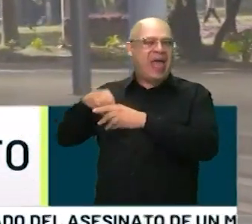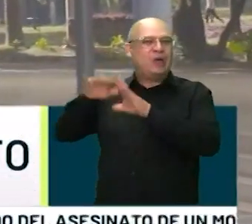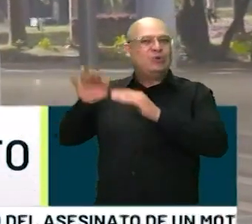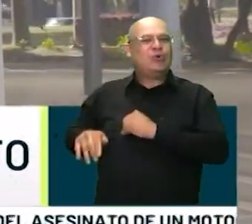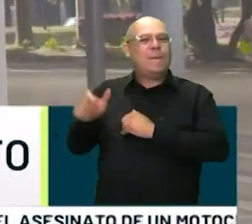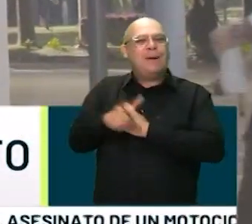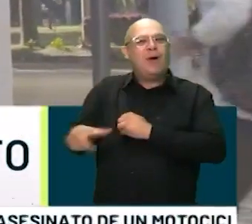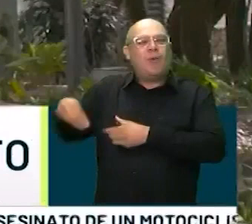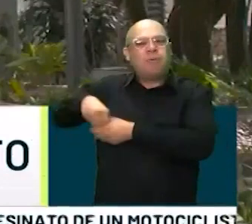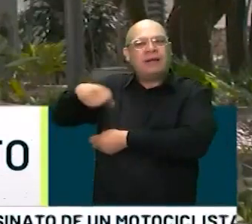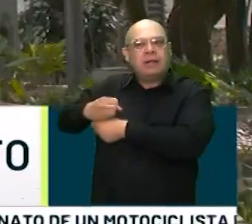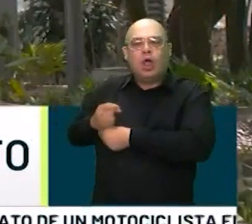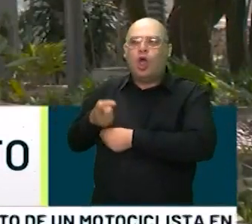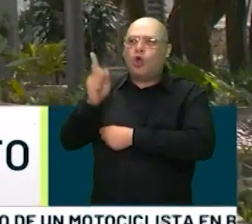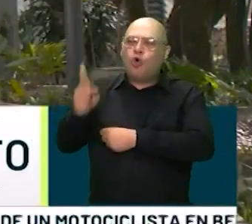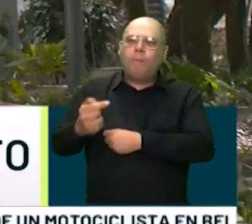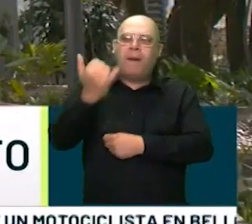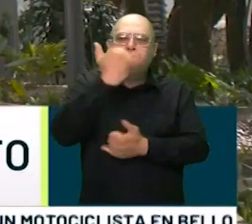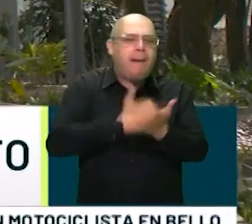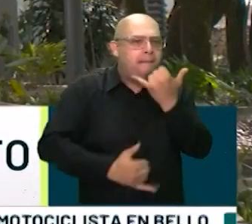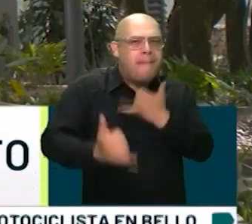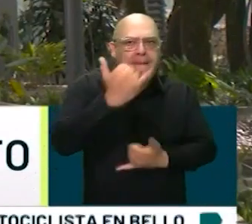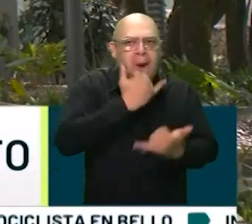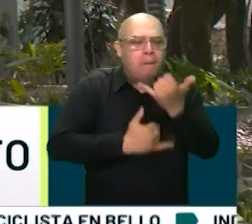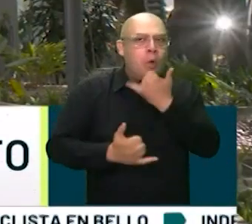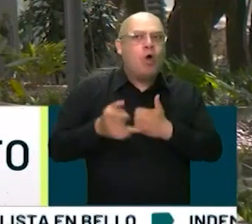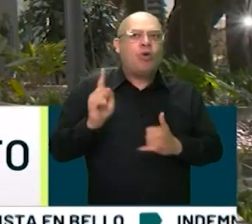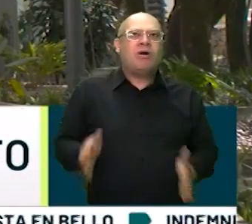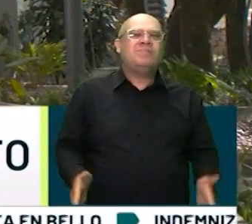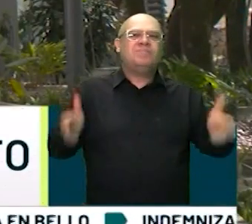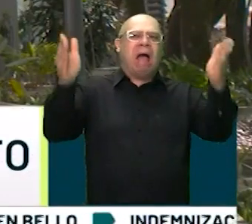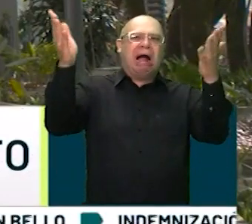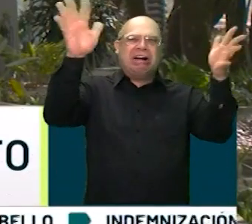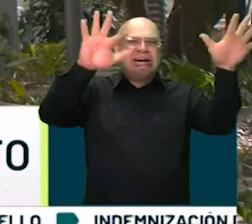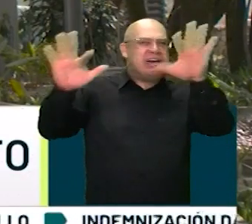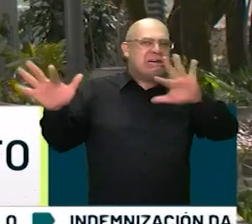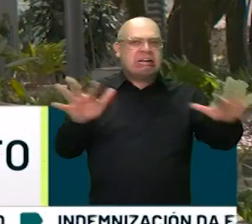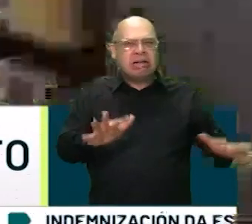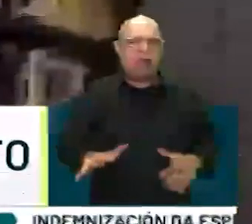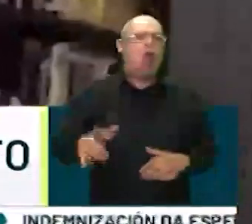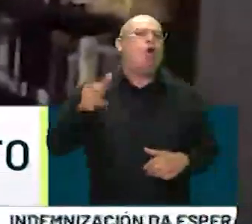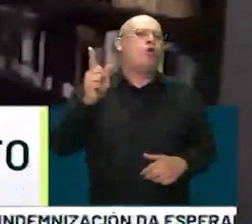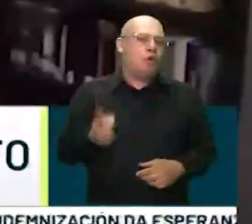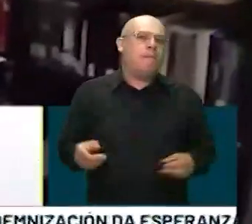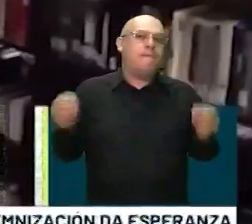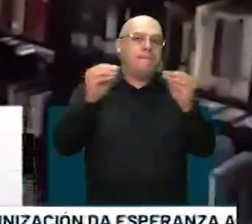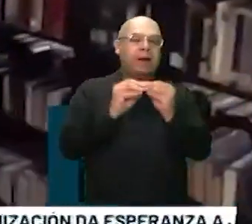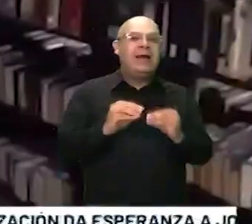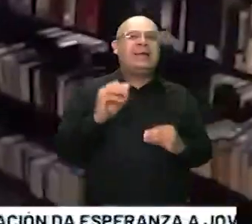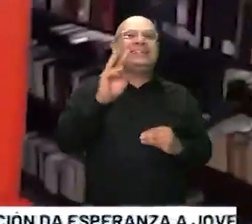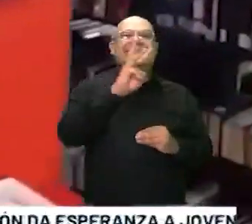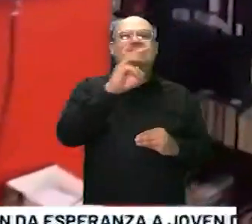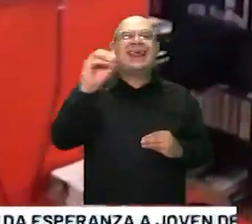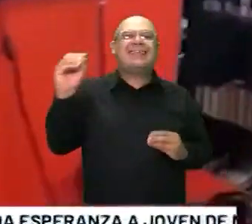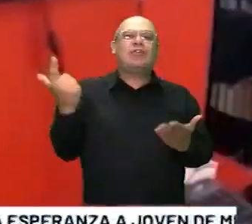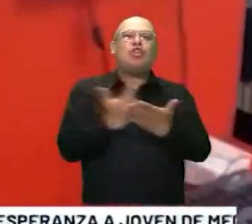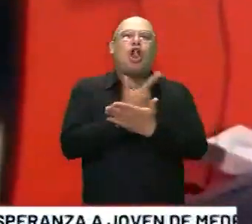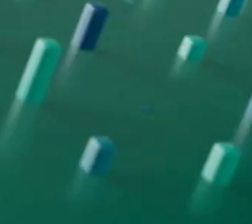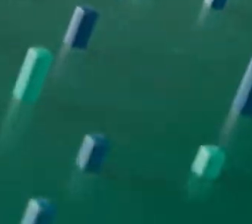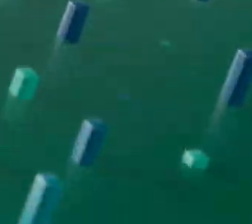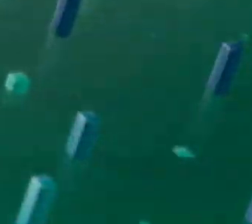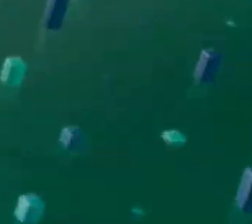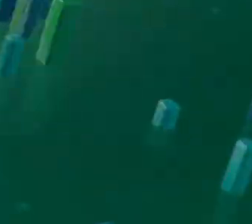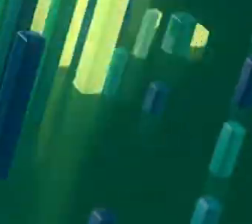irregularidades que habrían generado el deterioro en la infraestructura y más de 300 libros dañados por las filtraciones de